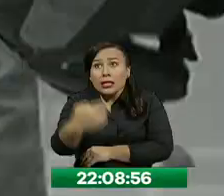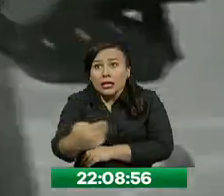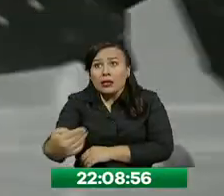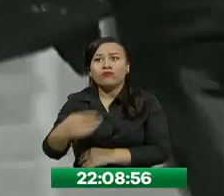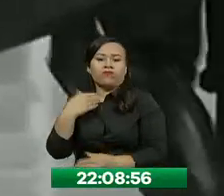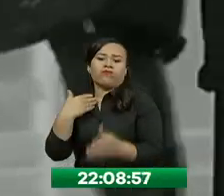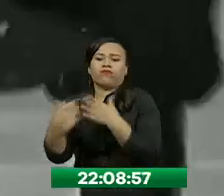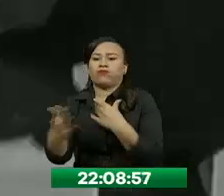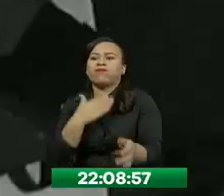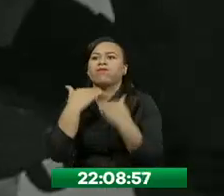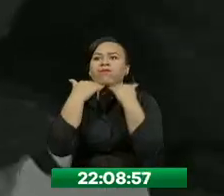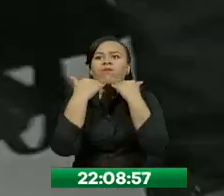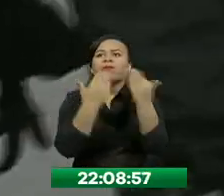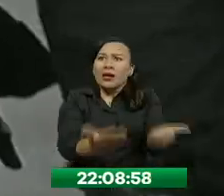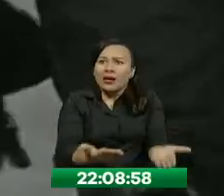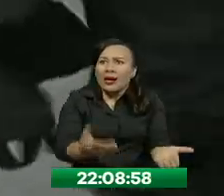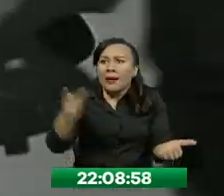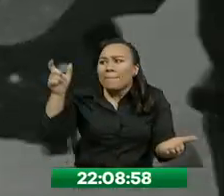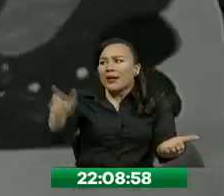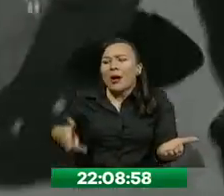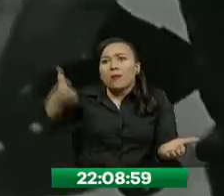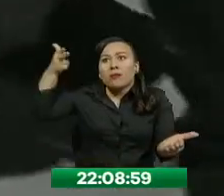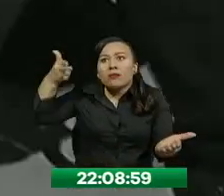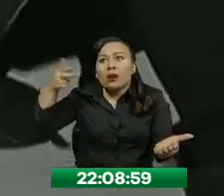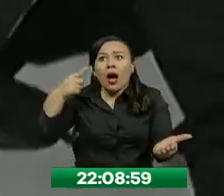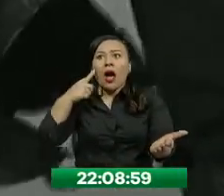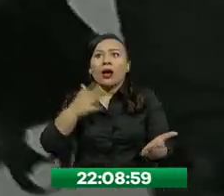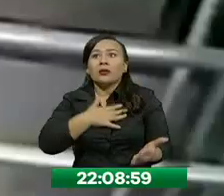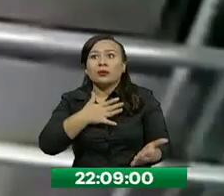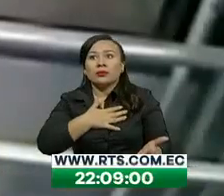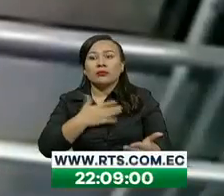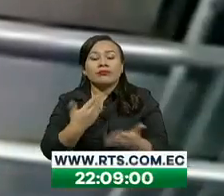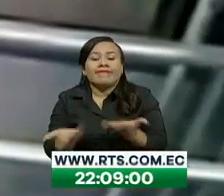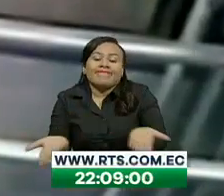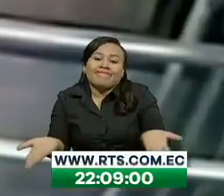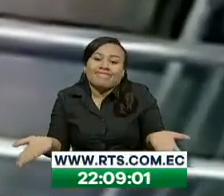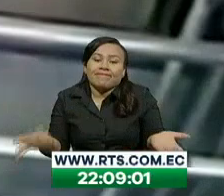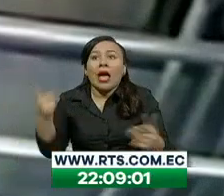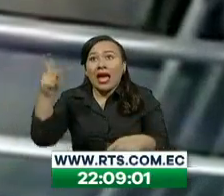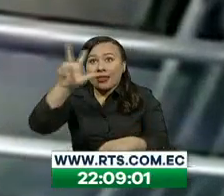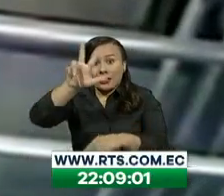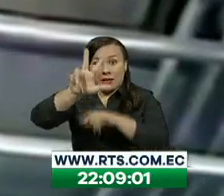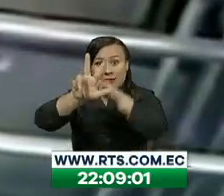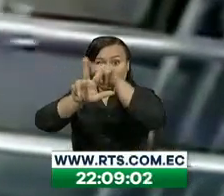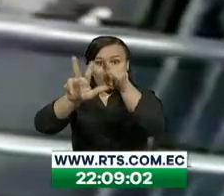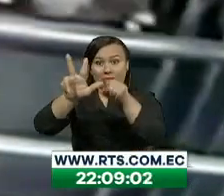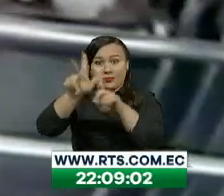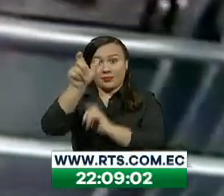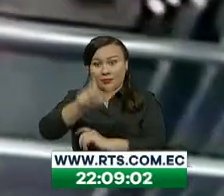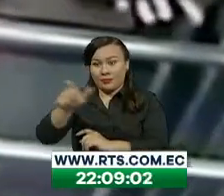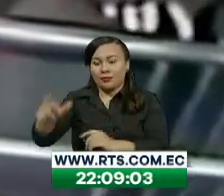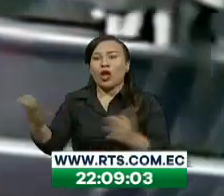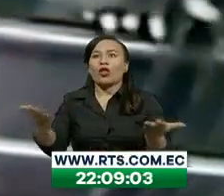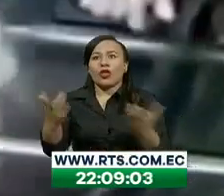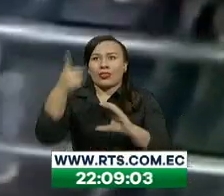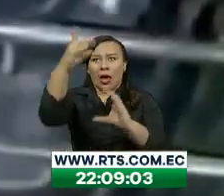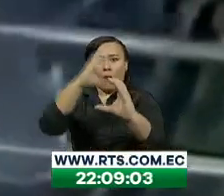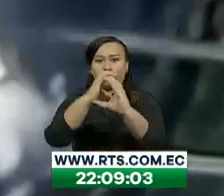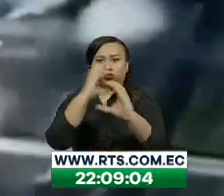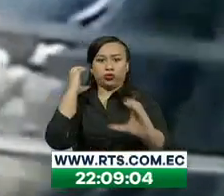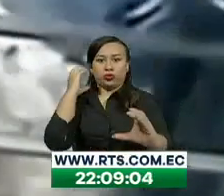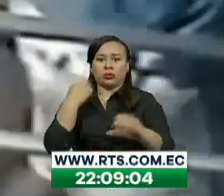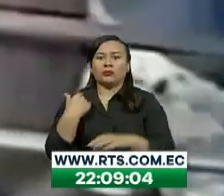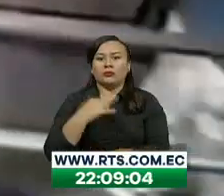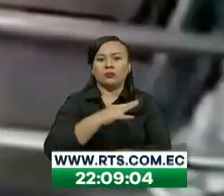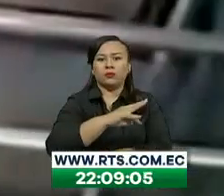edad. Asimismo, en otro sector, 3 personas peligrosas que se dedicaban a robar en buses de transportación pública y con más de 10 casos